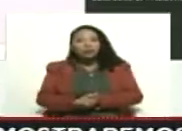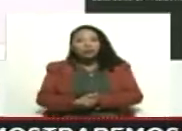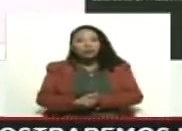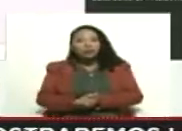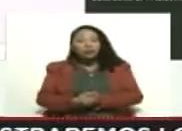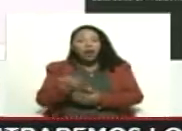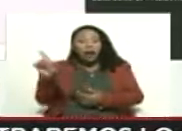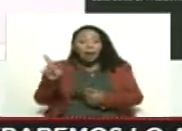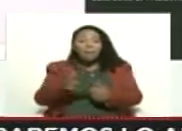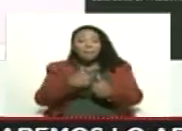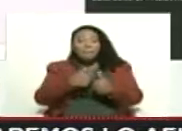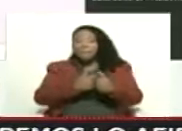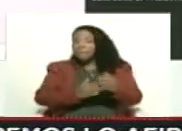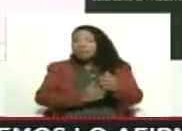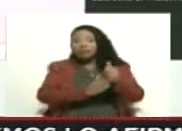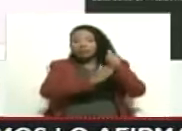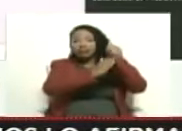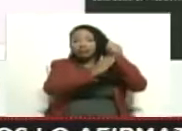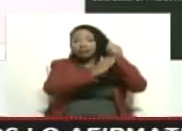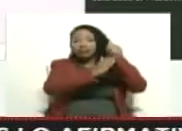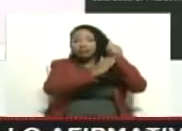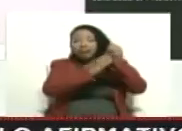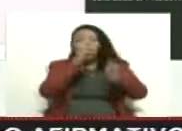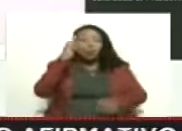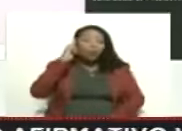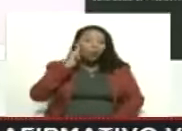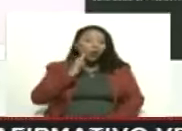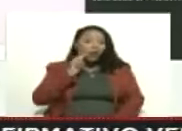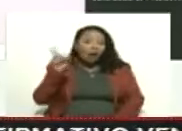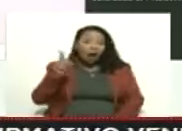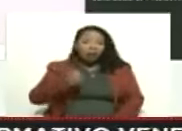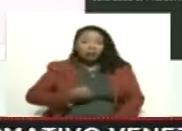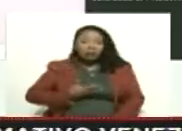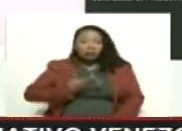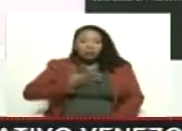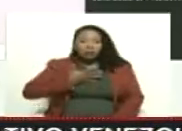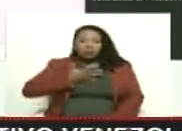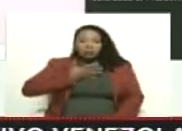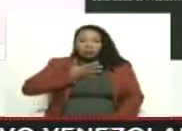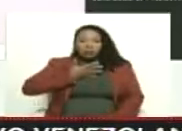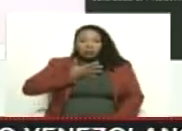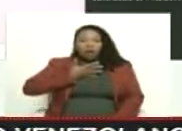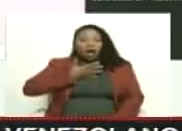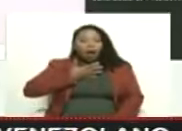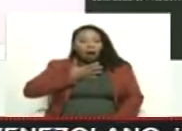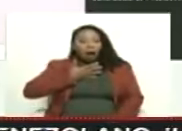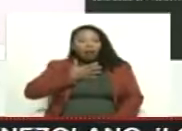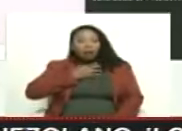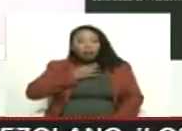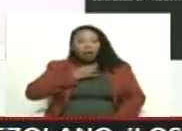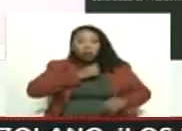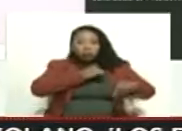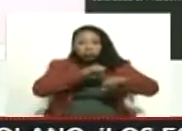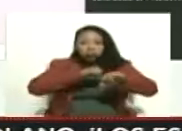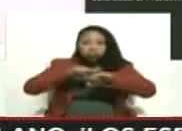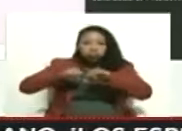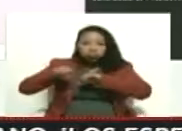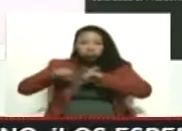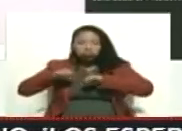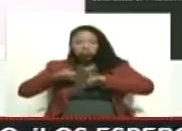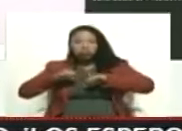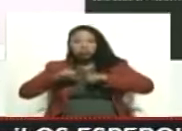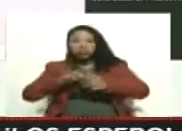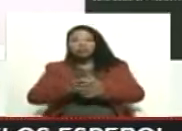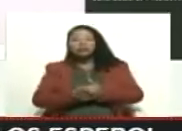nuestro principal guía es Bolívar El inspirador de todo este movimiento quien inspira este